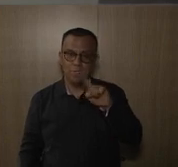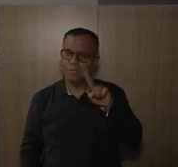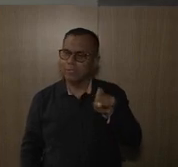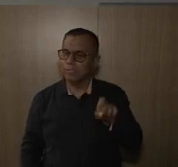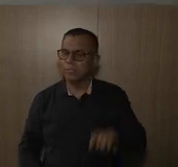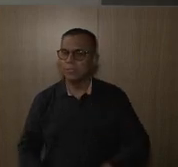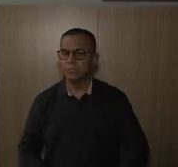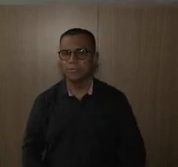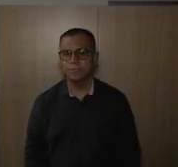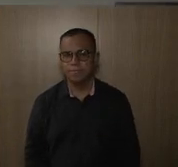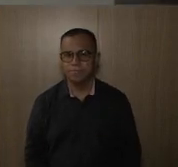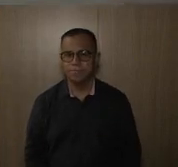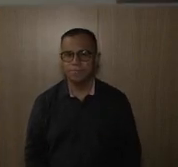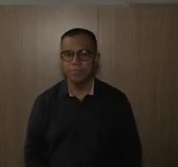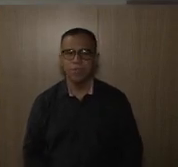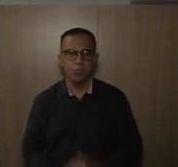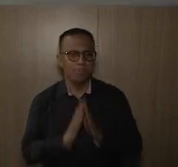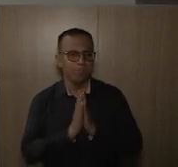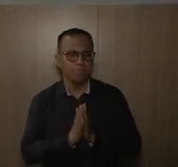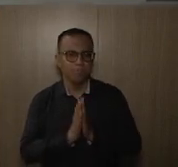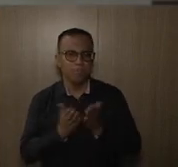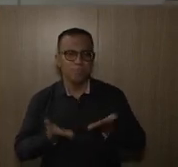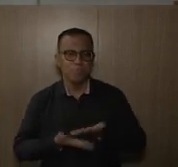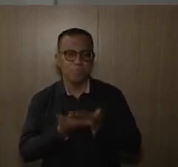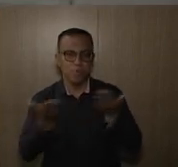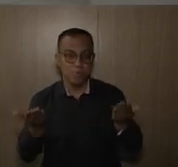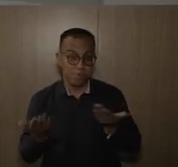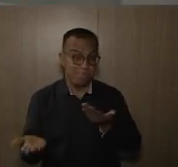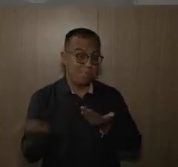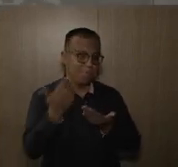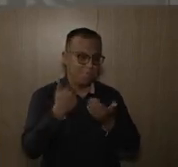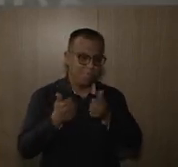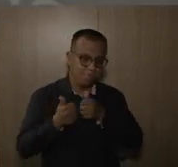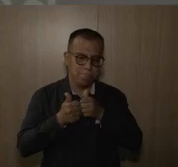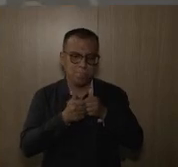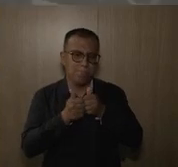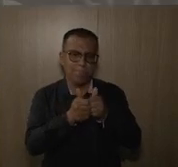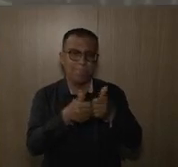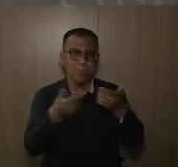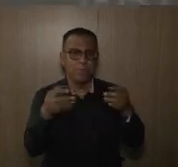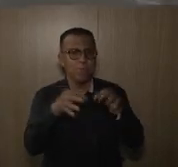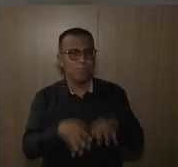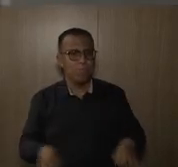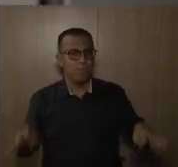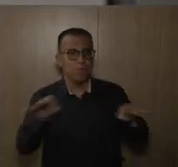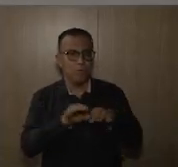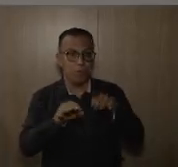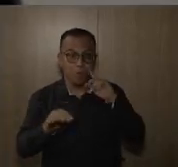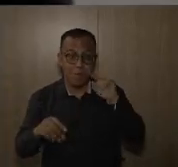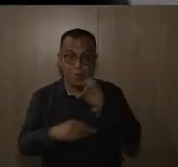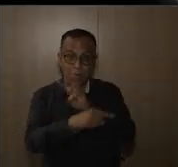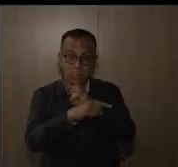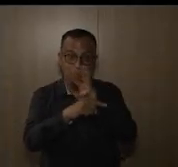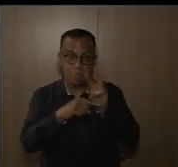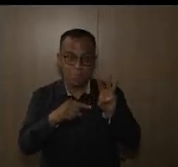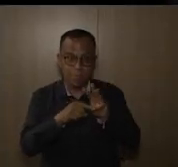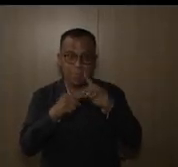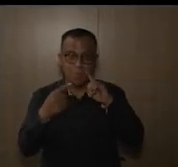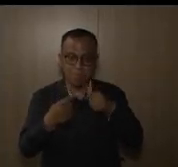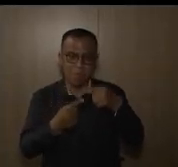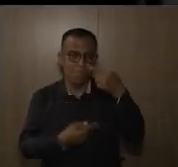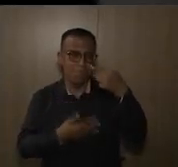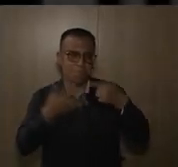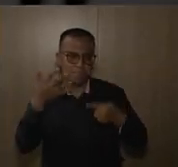ustedes. Yo les voy a pedir el favor de que me acompañen, porque es muy importante recordar que detrás de esta plataforma hay seres humanos,